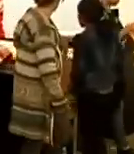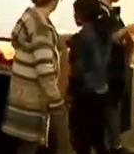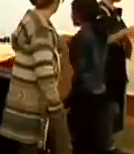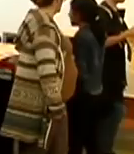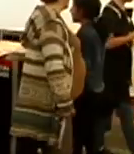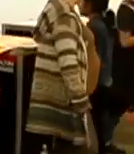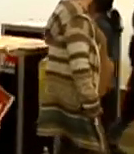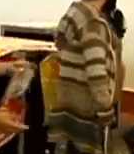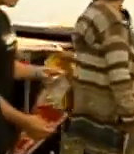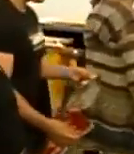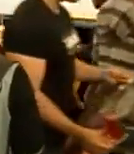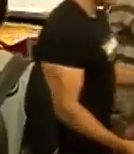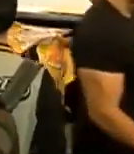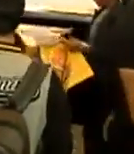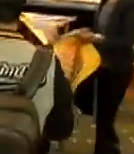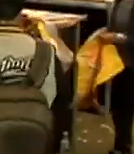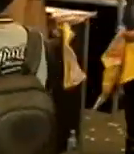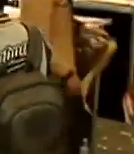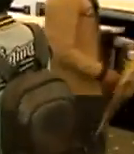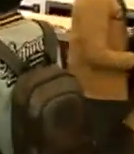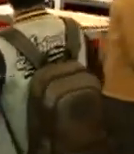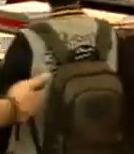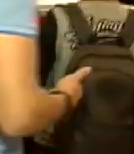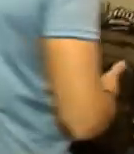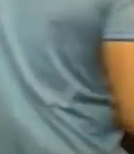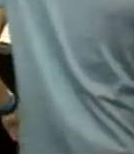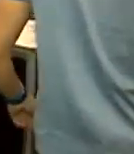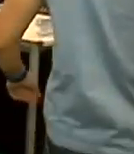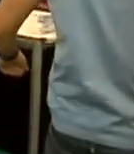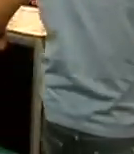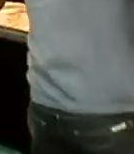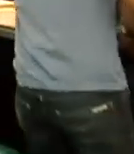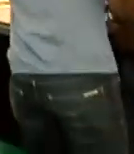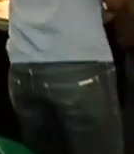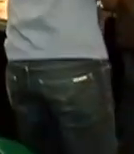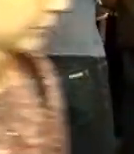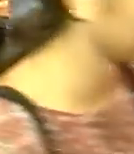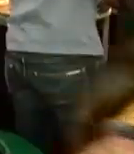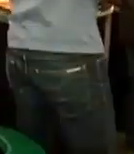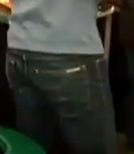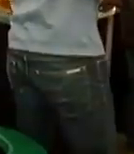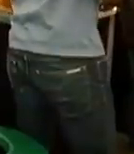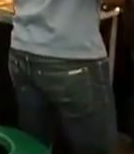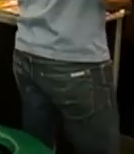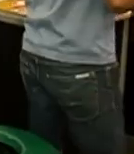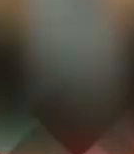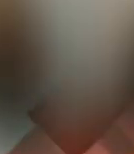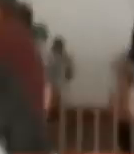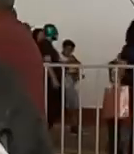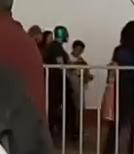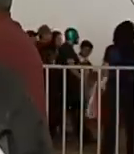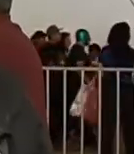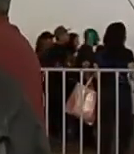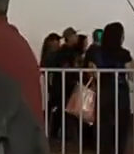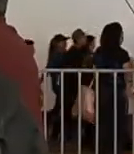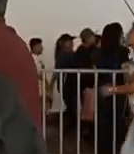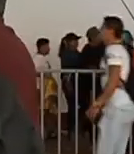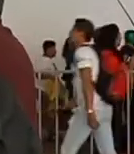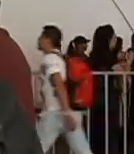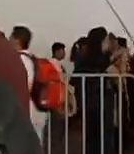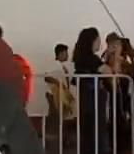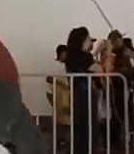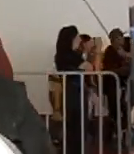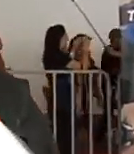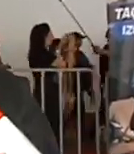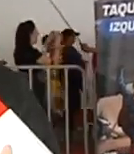Cientos de personas acudieron al World Trade Center con su mejor disfraz, mejor conocido entre los gamers como cosplay. Estoy caracterizado de